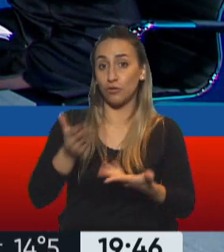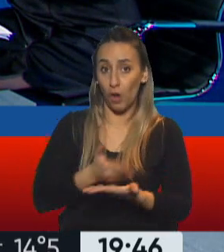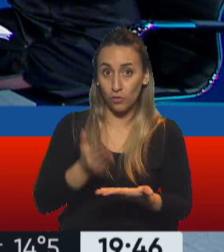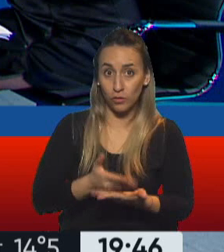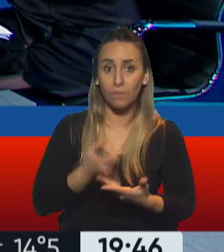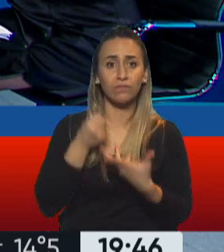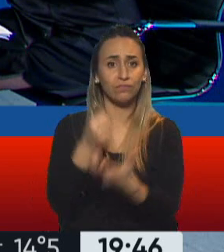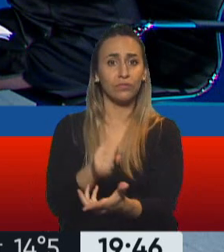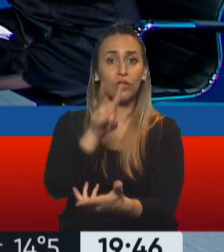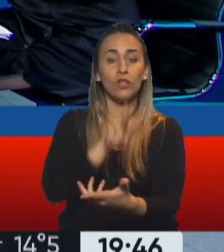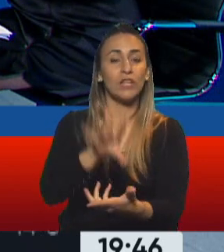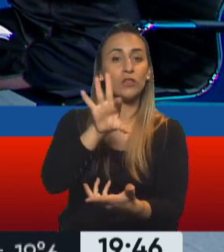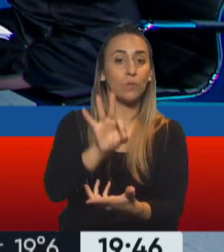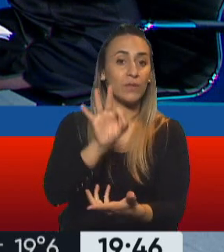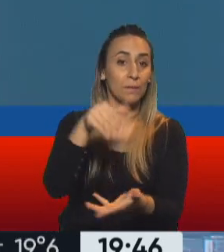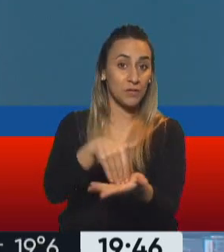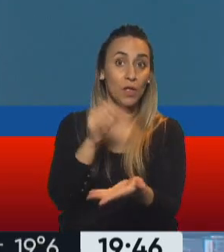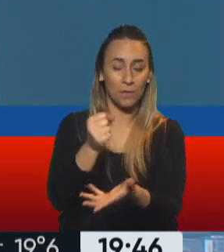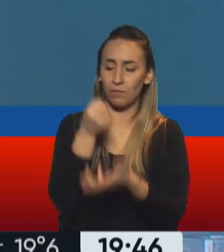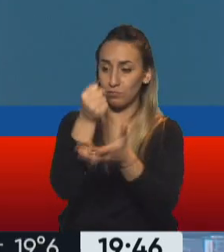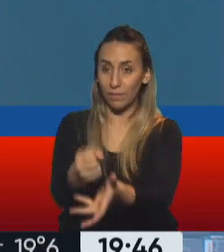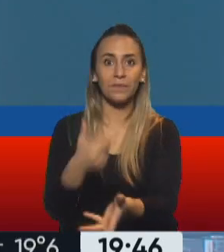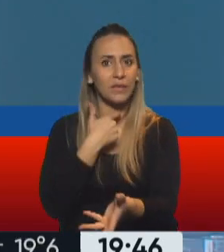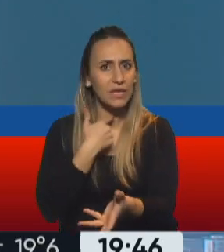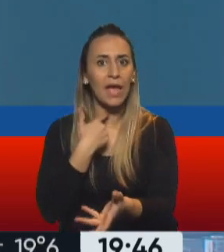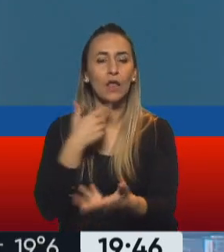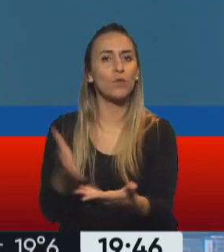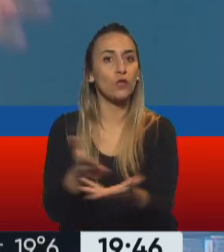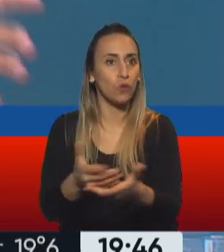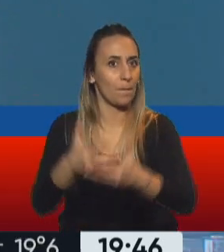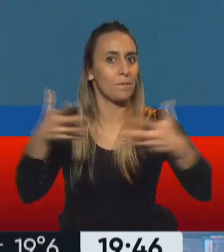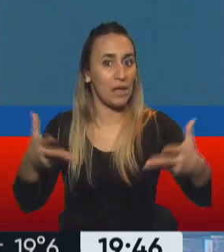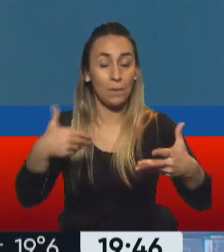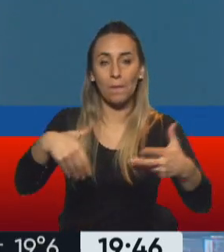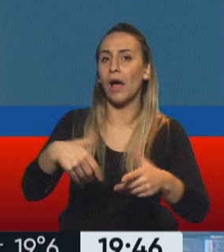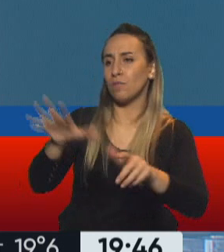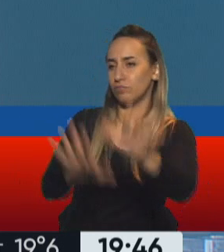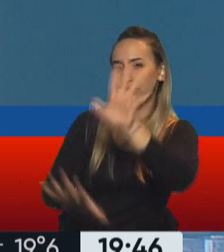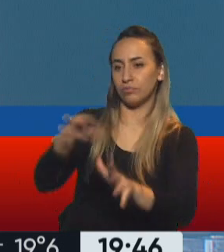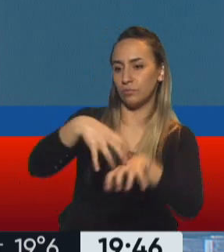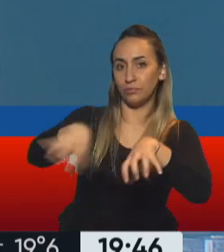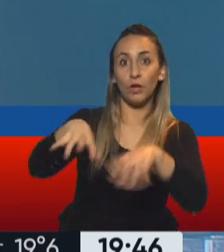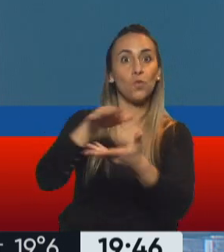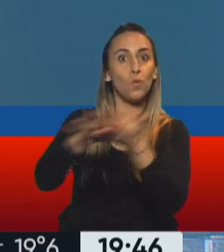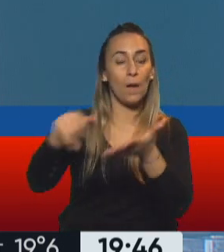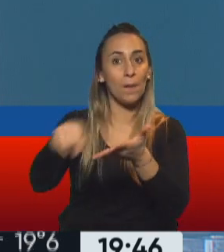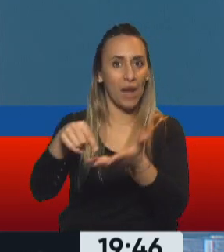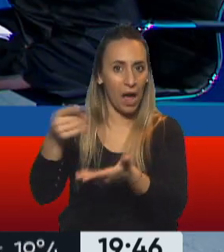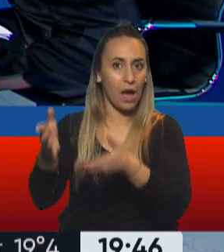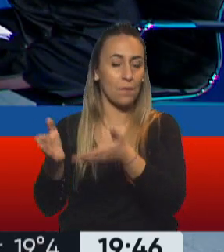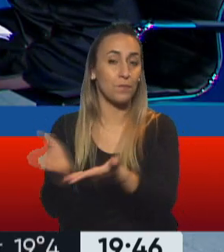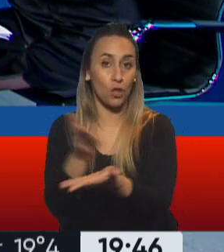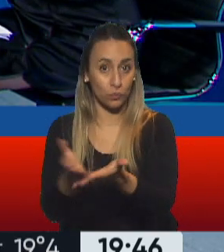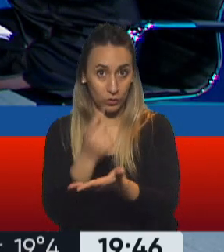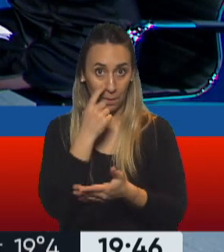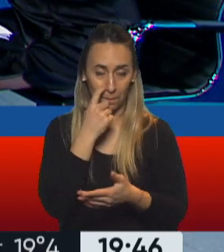millones de pesos busca ampliar su capacidad productiva para ampliar va a ser una nueva planta productiva muy importante en este momento en